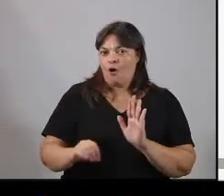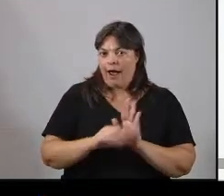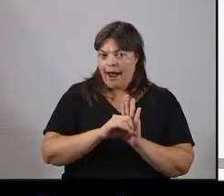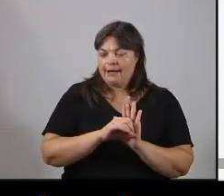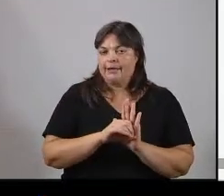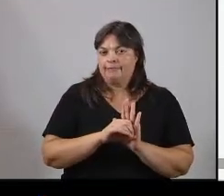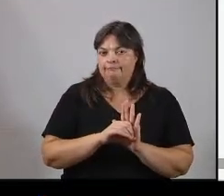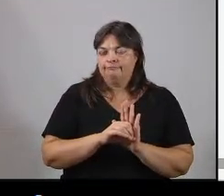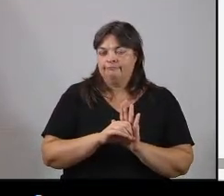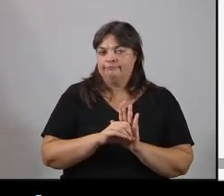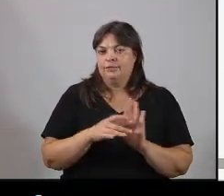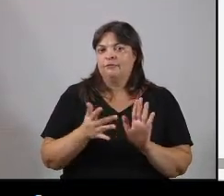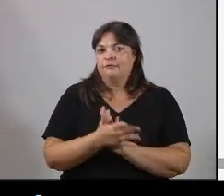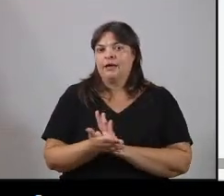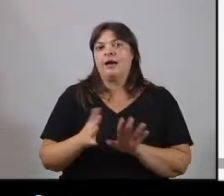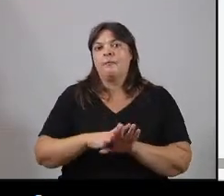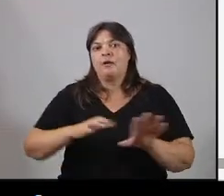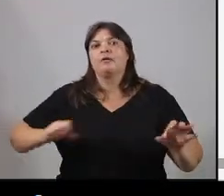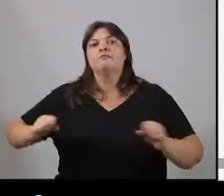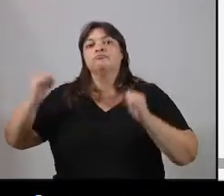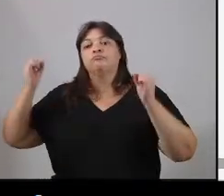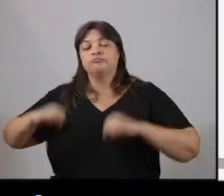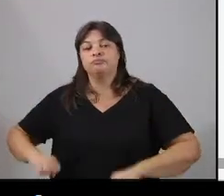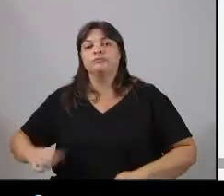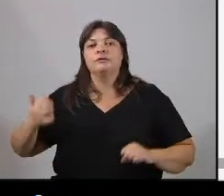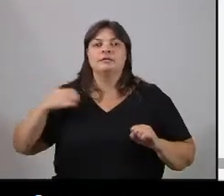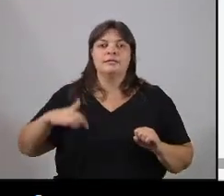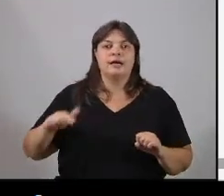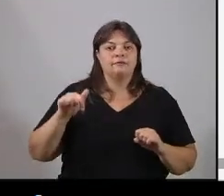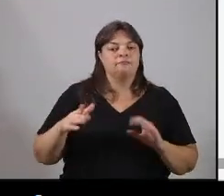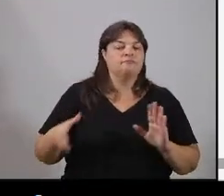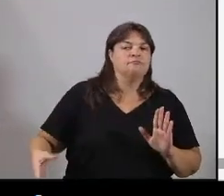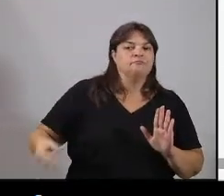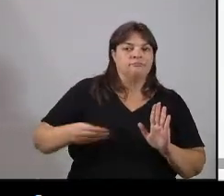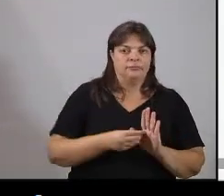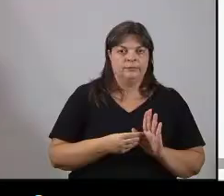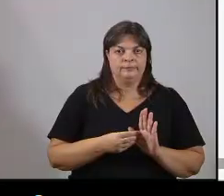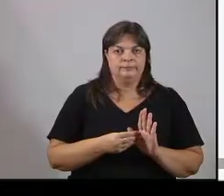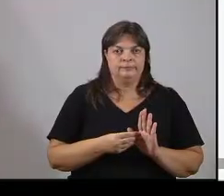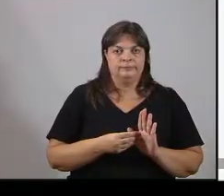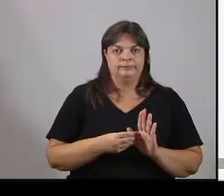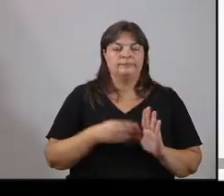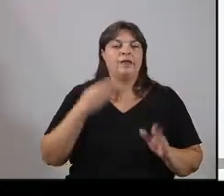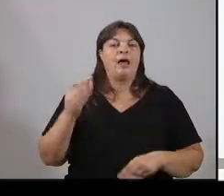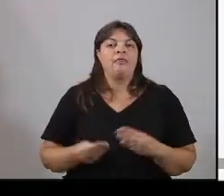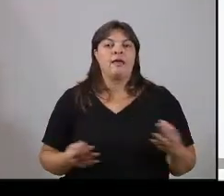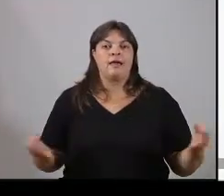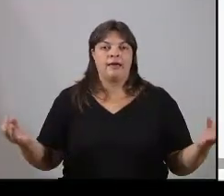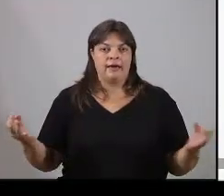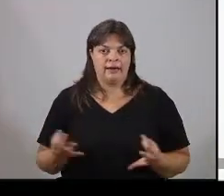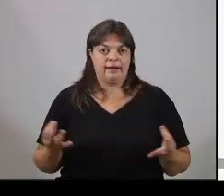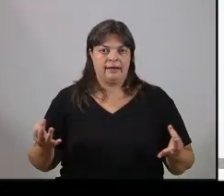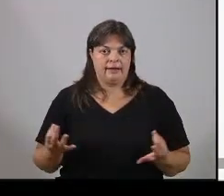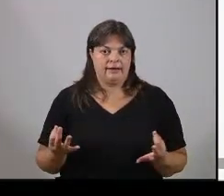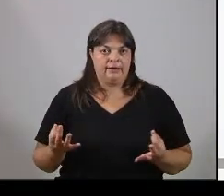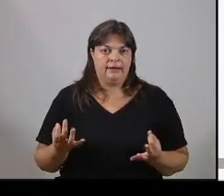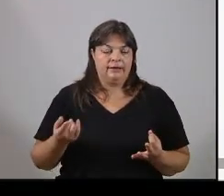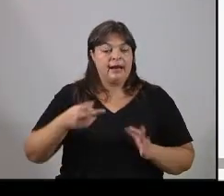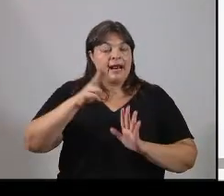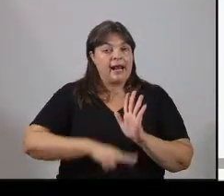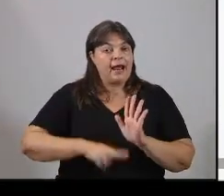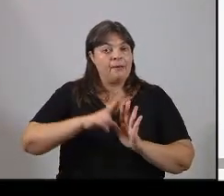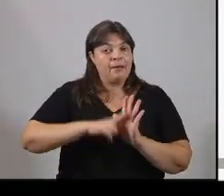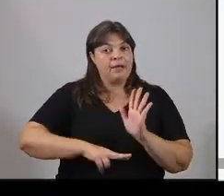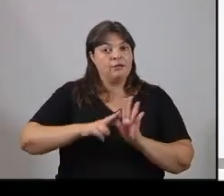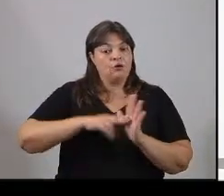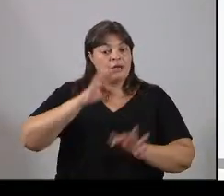una mayoría consolidada, ya se introduce esta posibilidad y lo que hay que hacer ahora es adecuar ese reglamento de